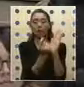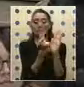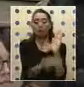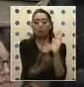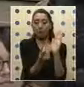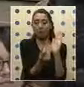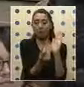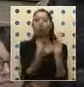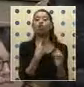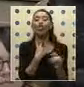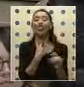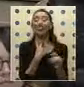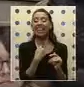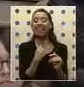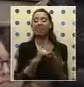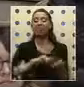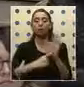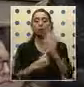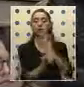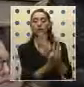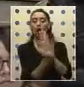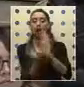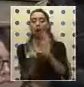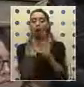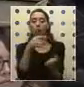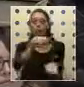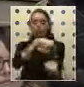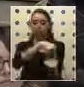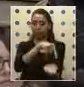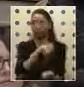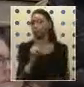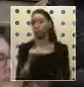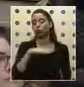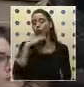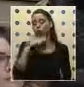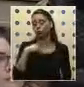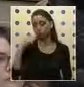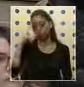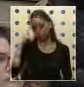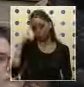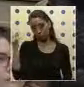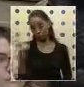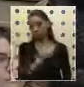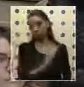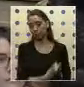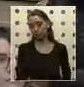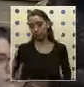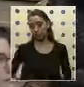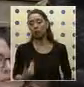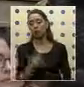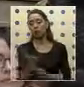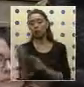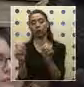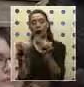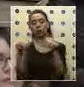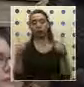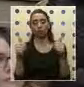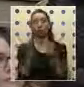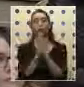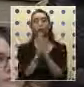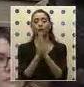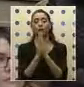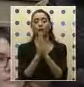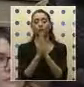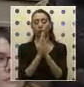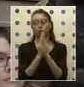página web y eso no es suficiente, señor presidente, a mi juicio. Por lo mismo le pido a la mesa que por favor se